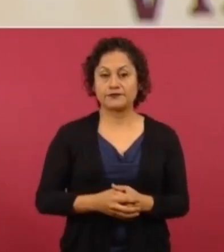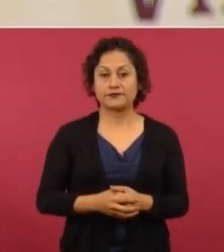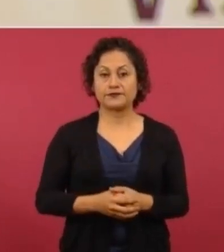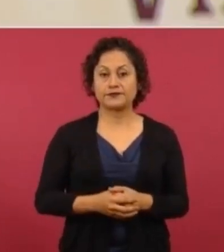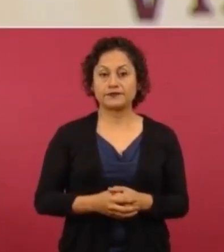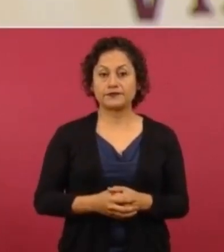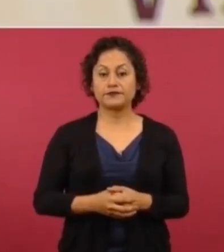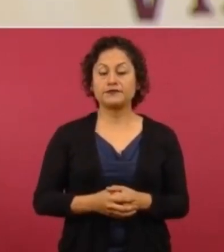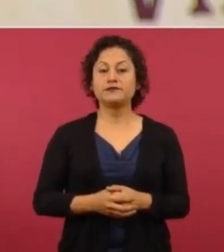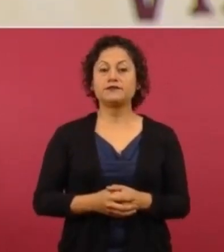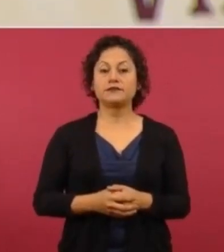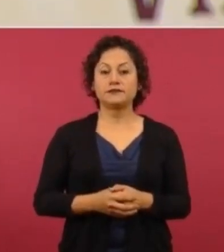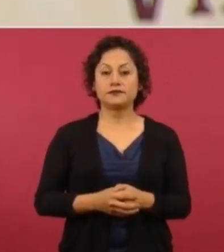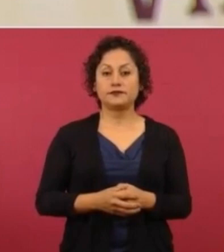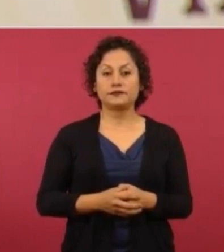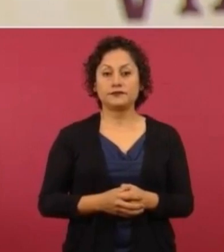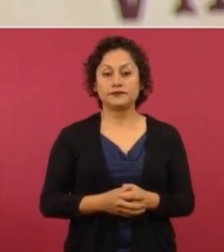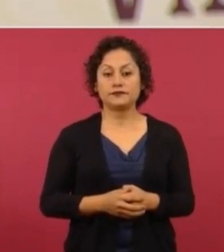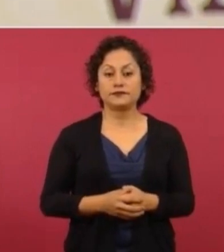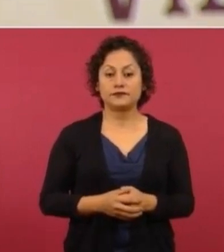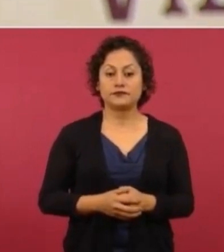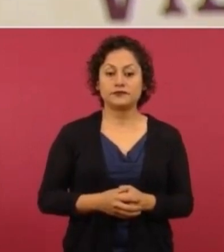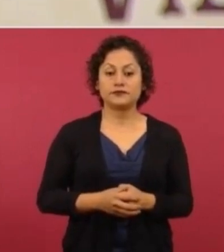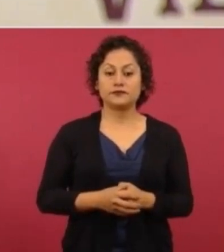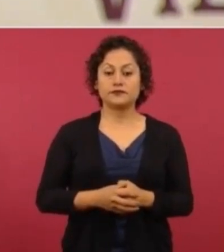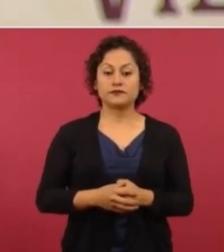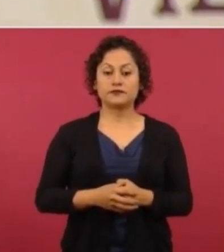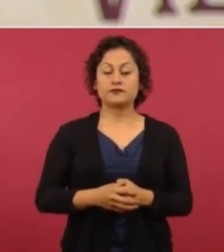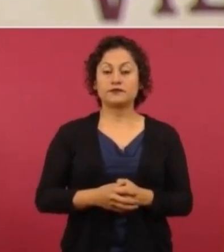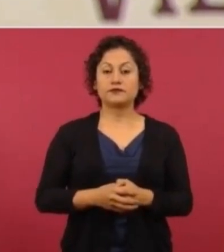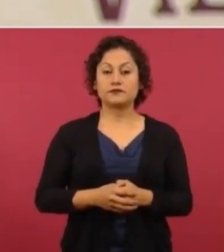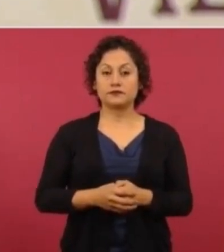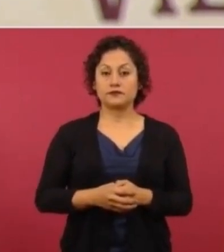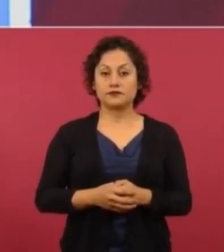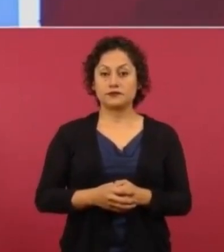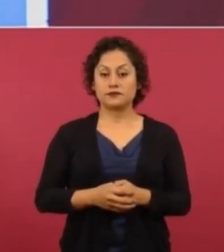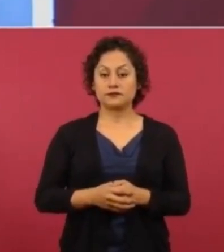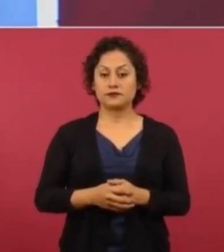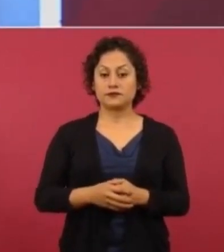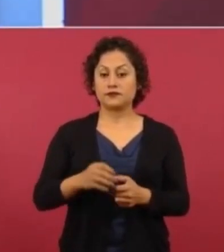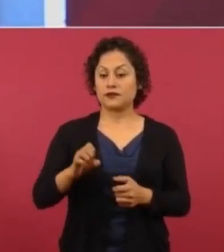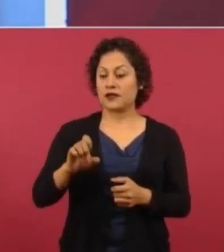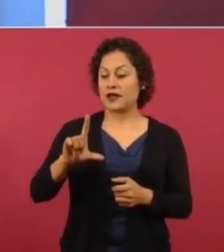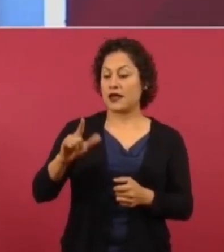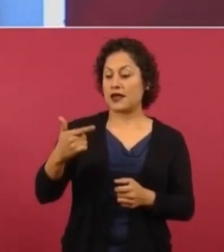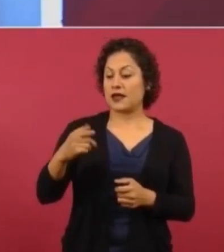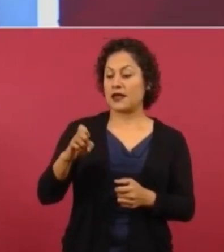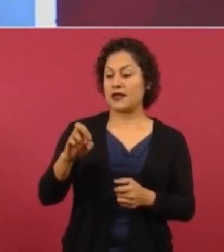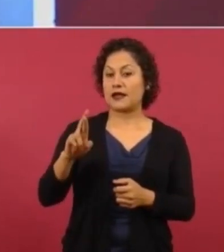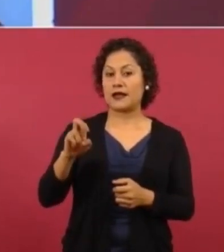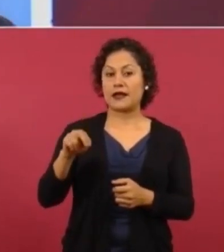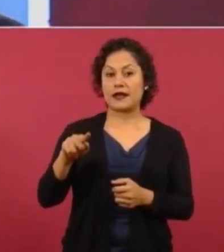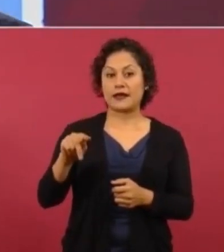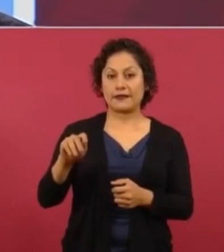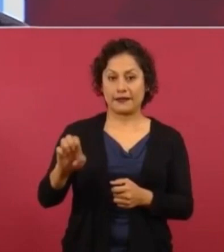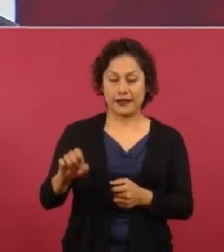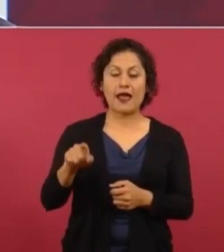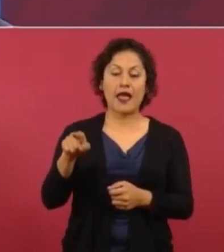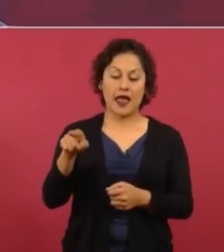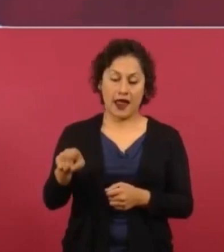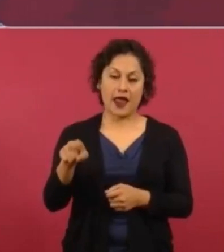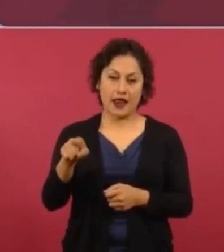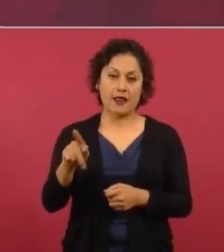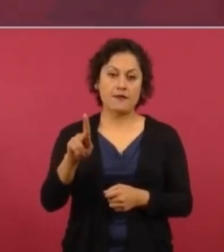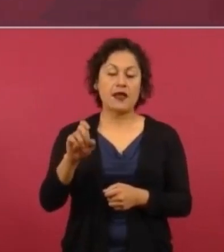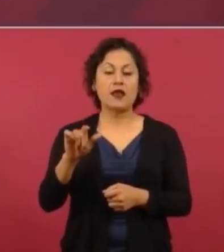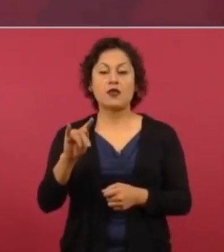El gerente es también un ex pelotero, un pitcher bueno,